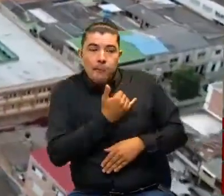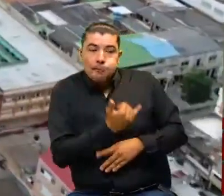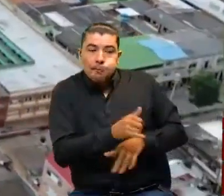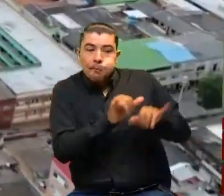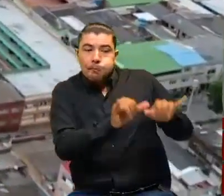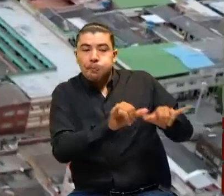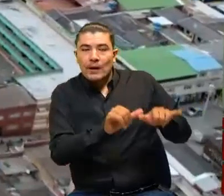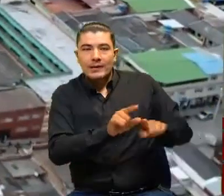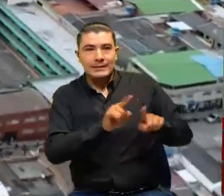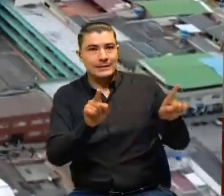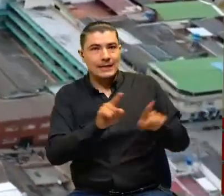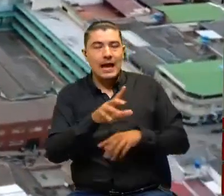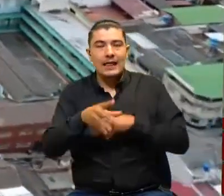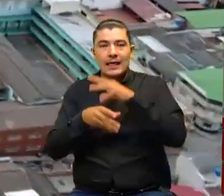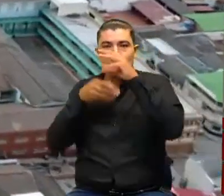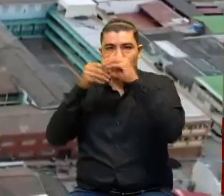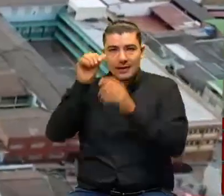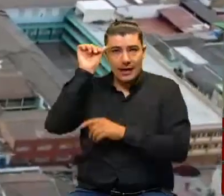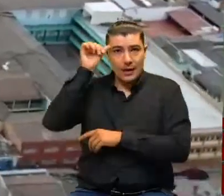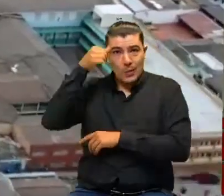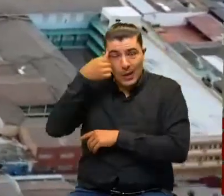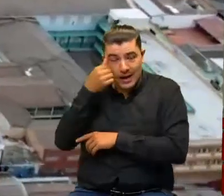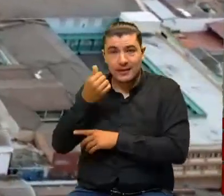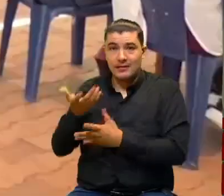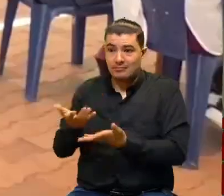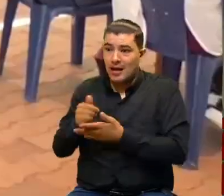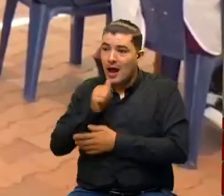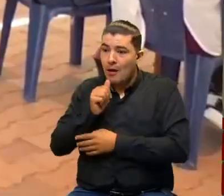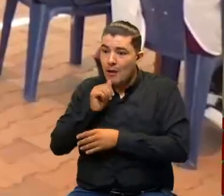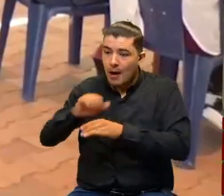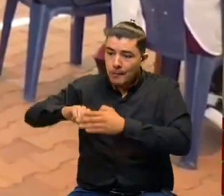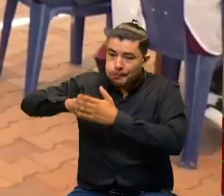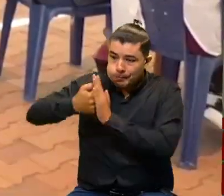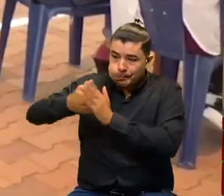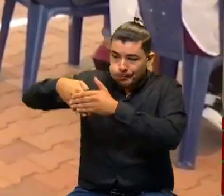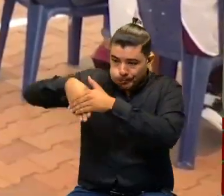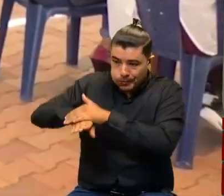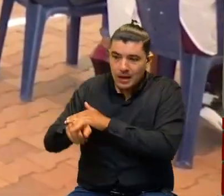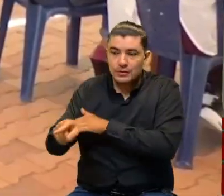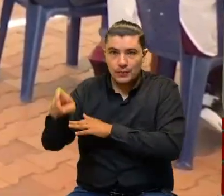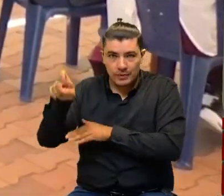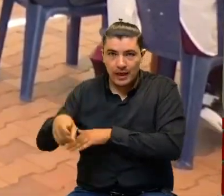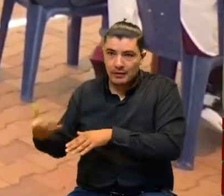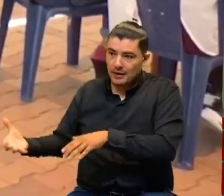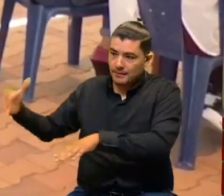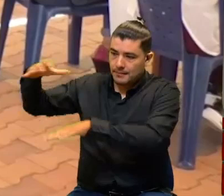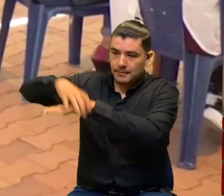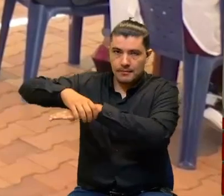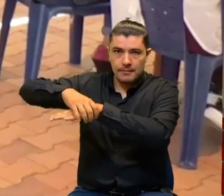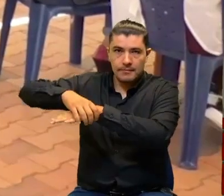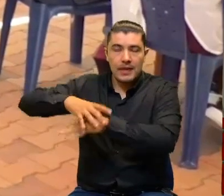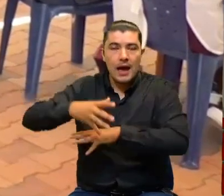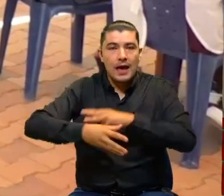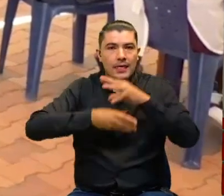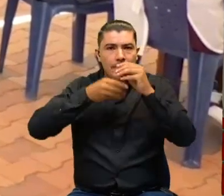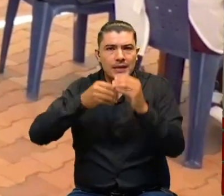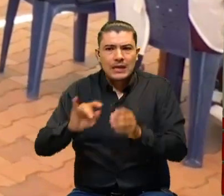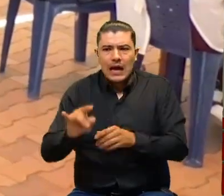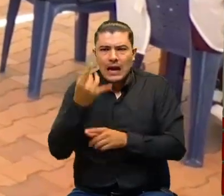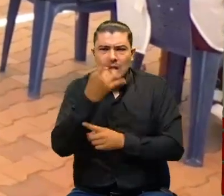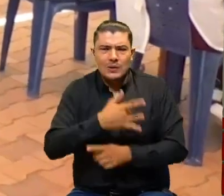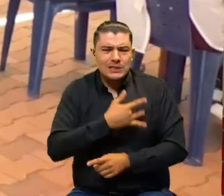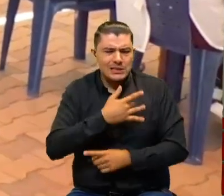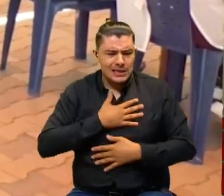en algún utensilio, este debe estar tapado. Que cualquier síntoma de alarma necesariamente